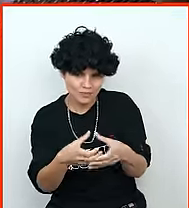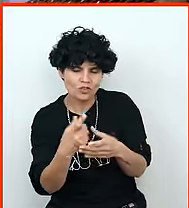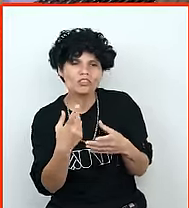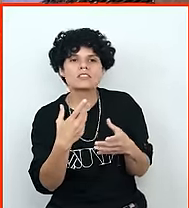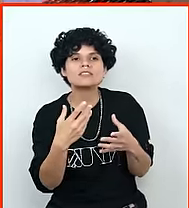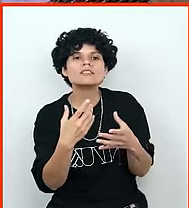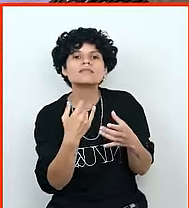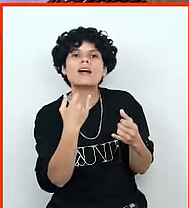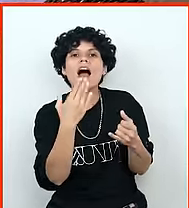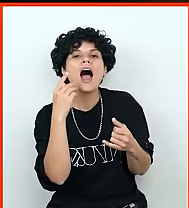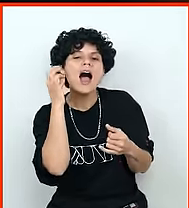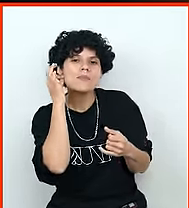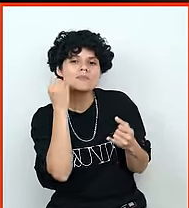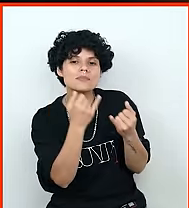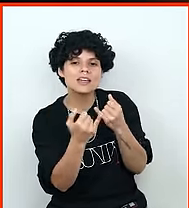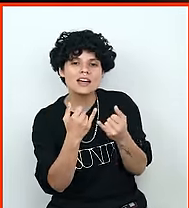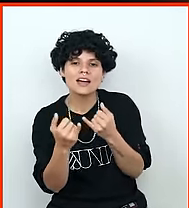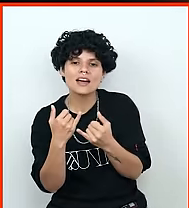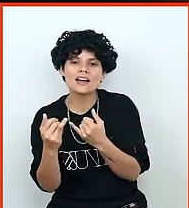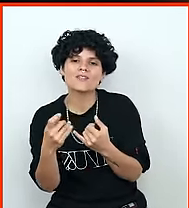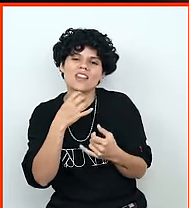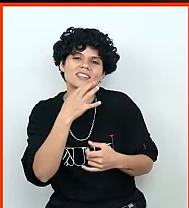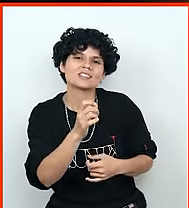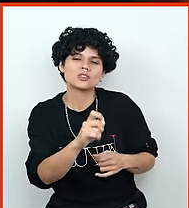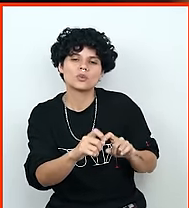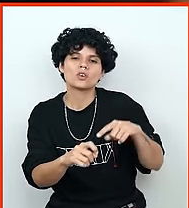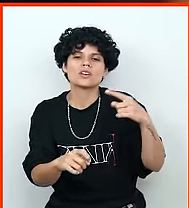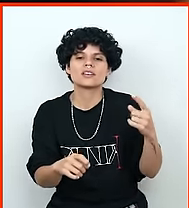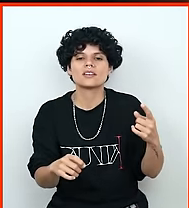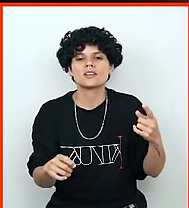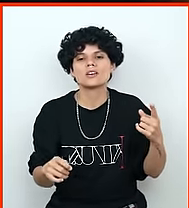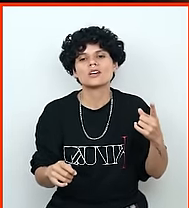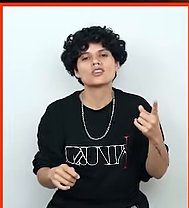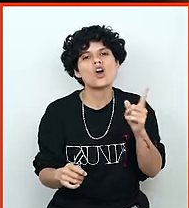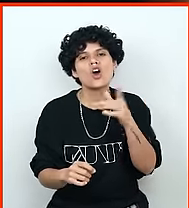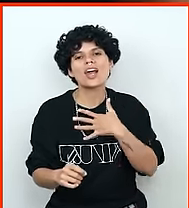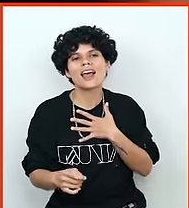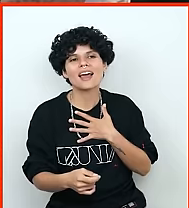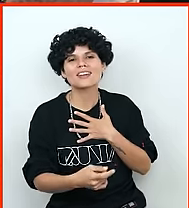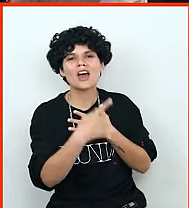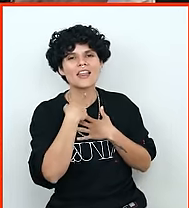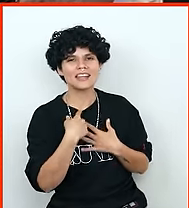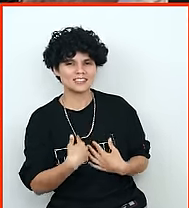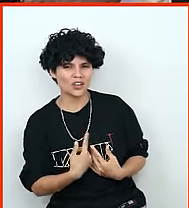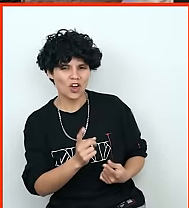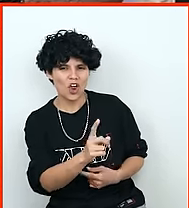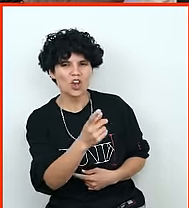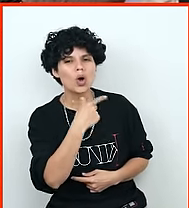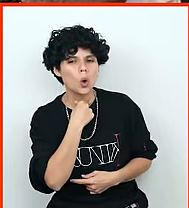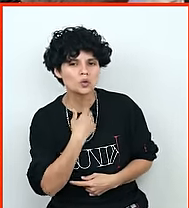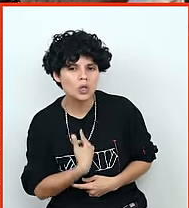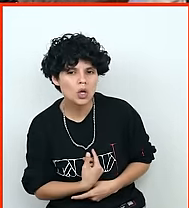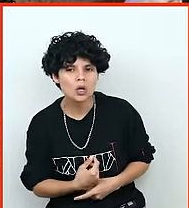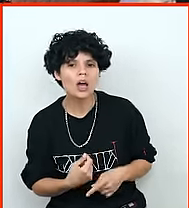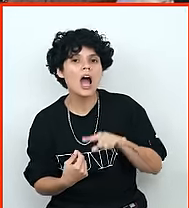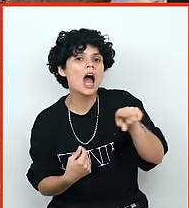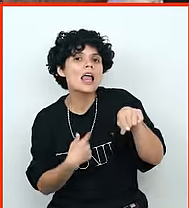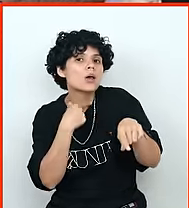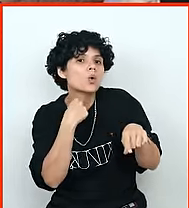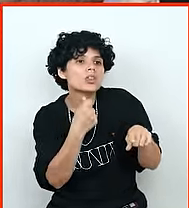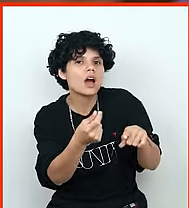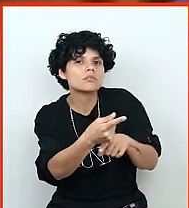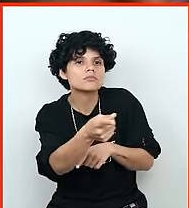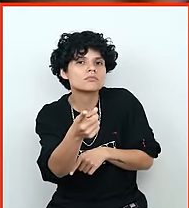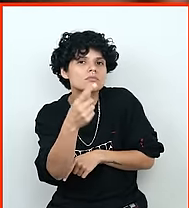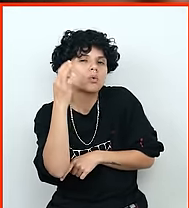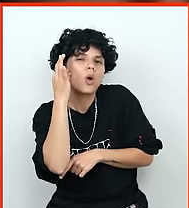claro, claro. Y tengo varias amigas que son como del sexo opuesto, por así decirlo, pero no les intereso yo. Tienen interés, le gustan niñas, sí,